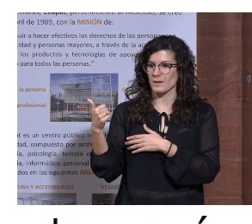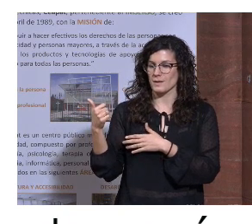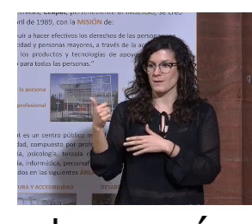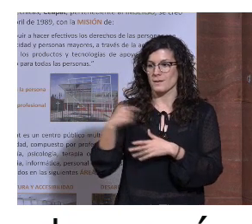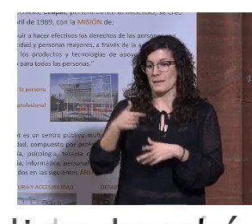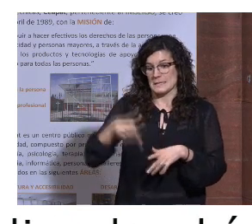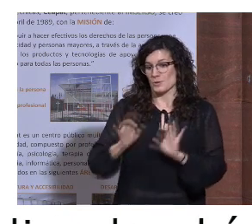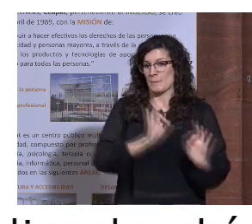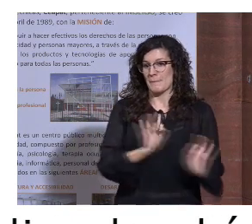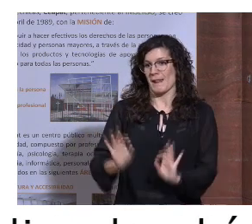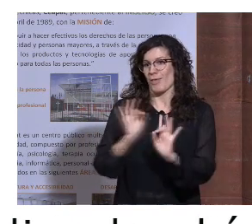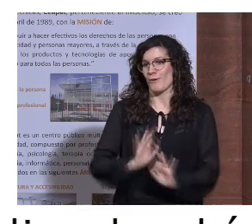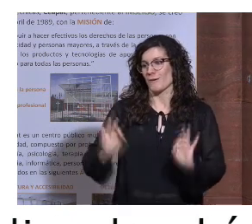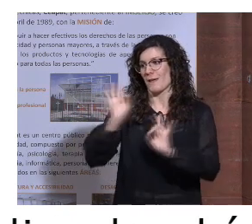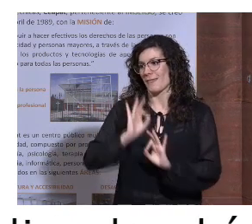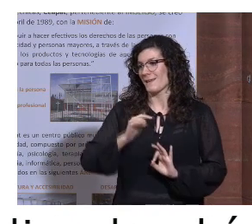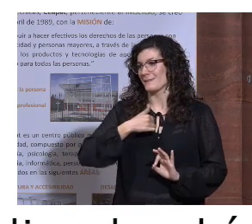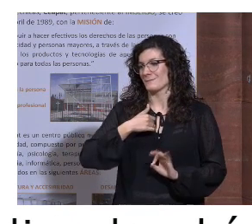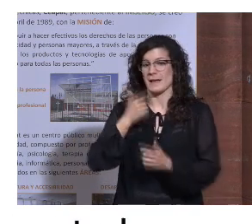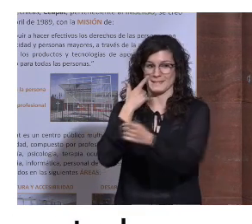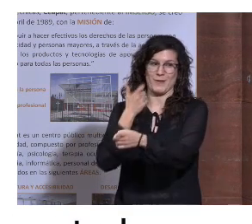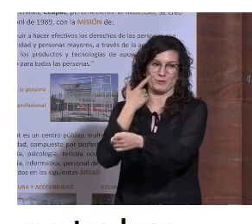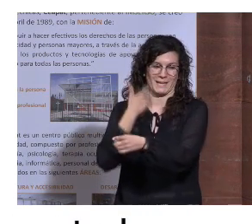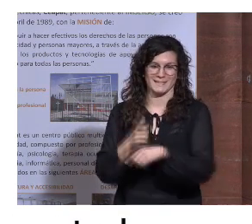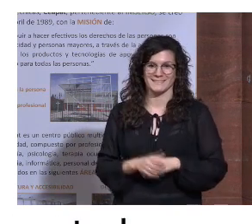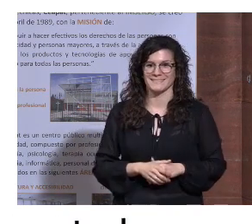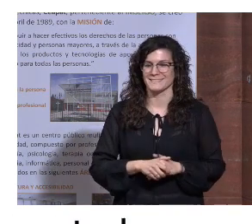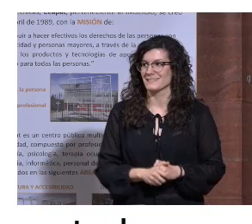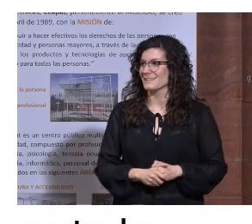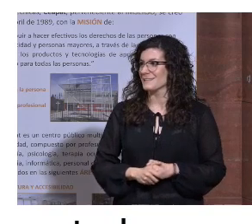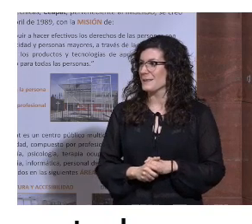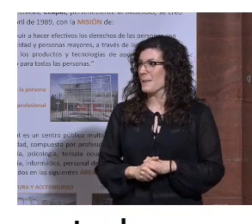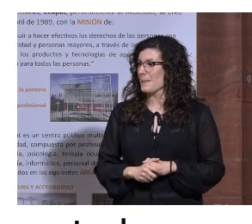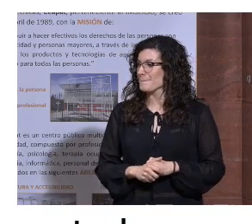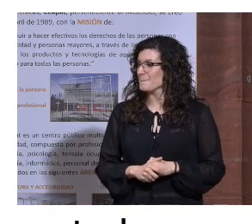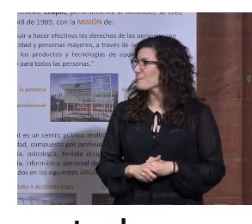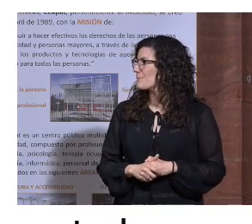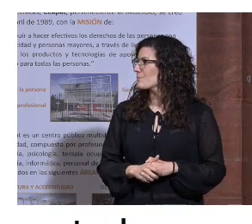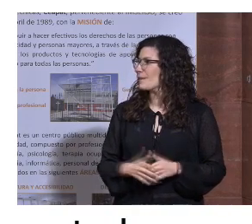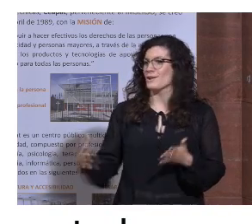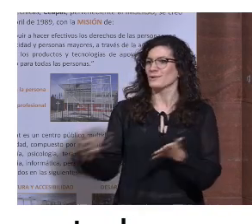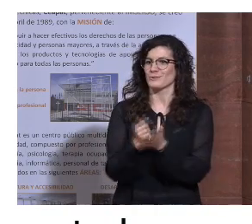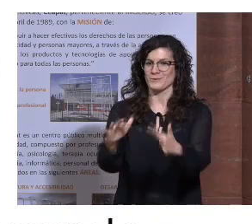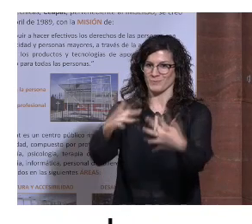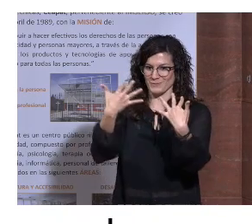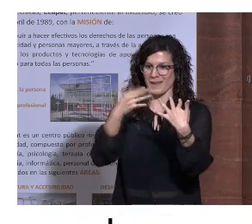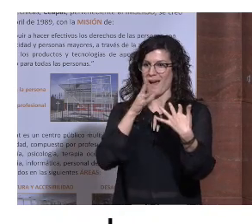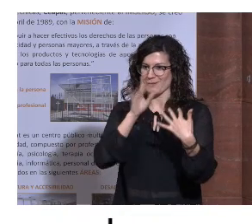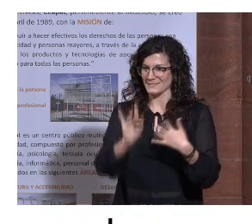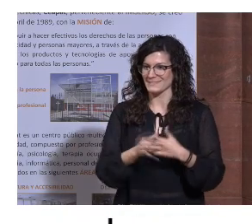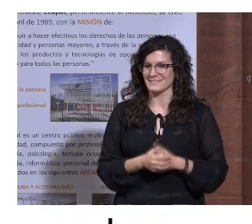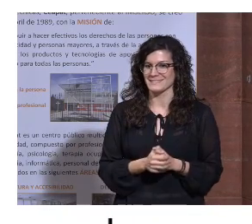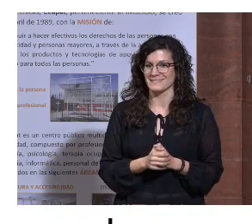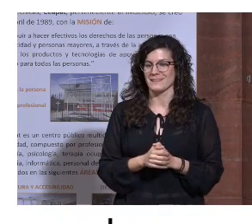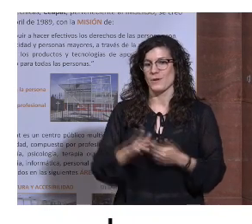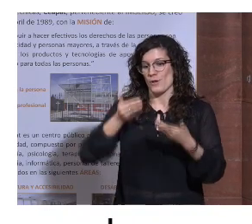estaba preparado, pero estoy hasta causando cierta expectación, ¿no? Este futuro es